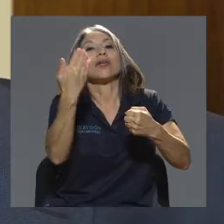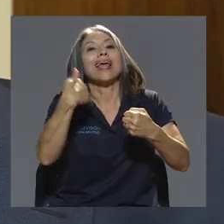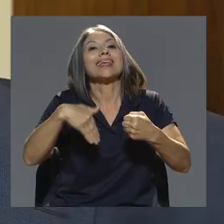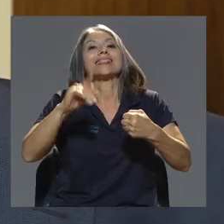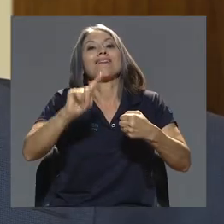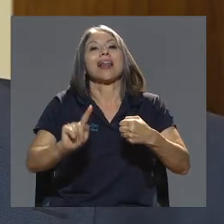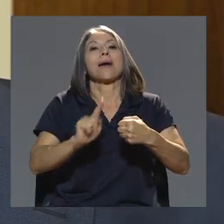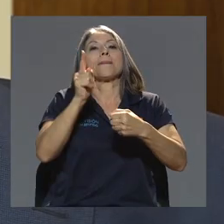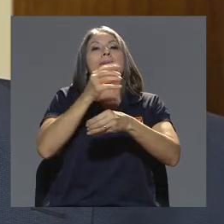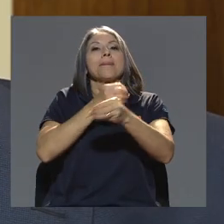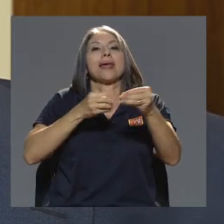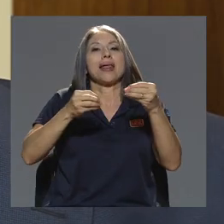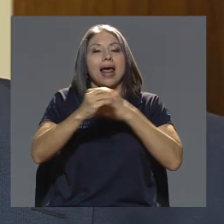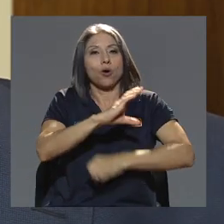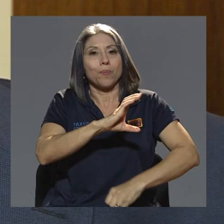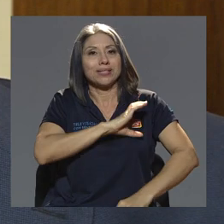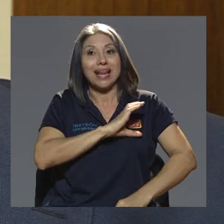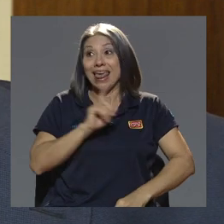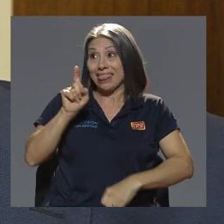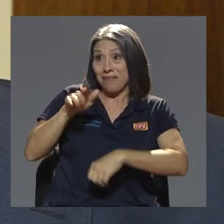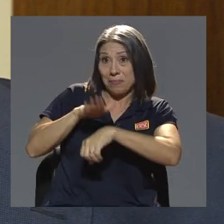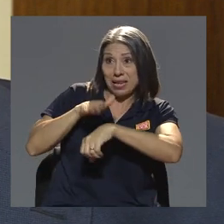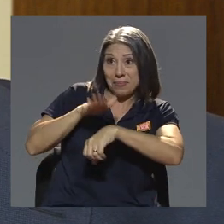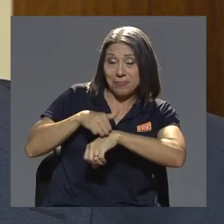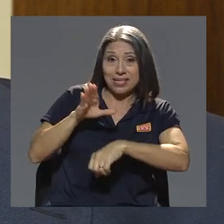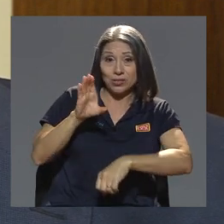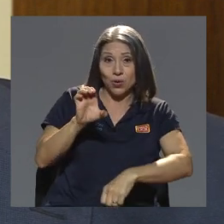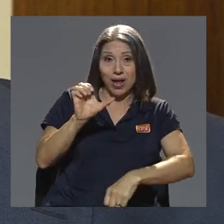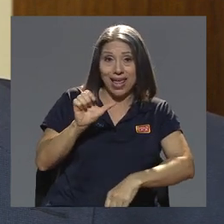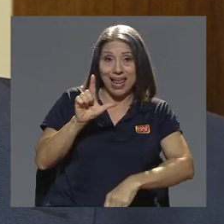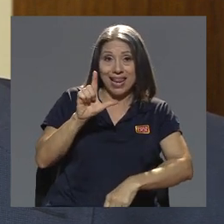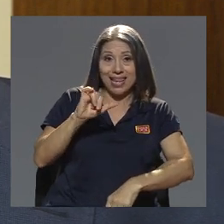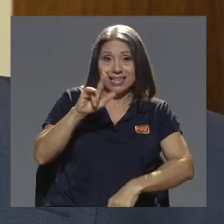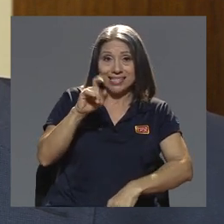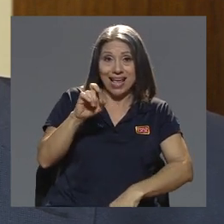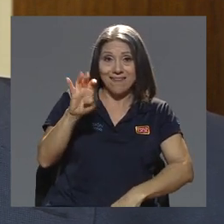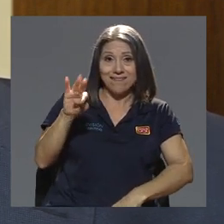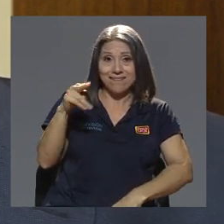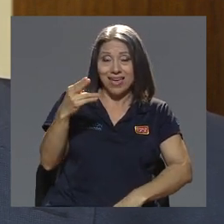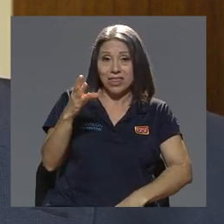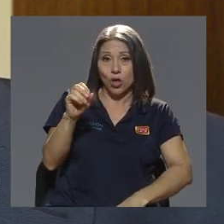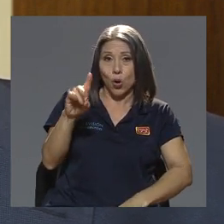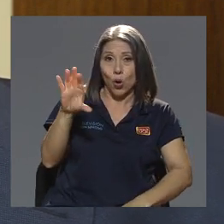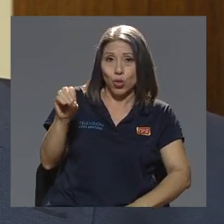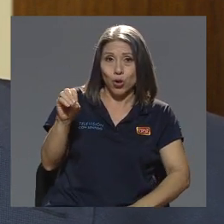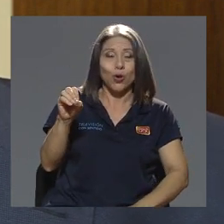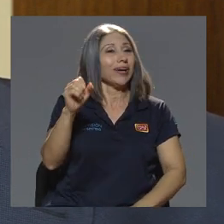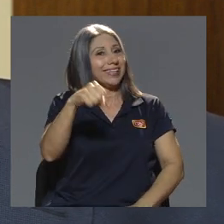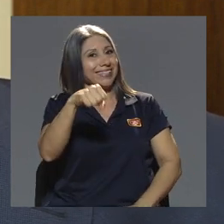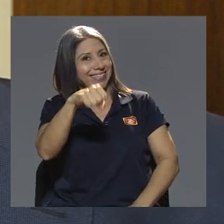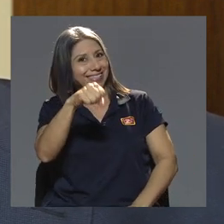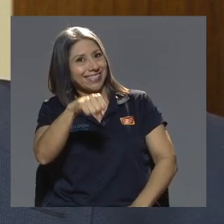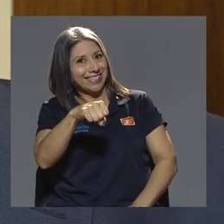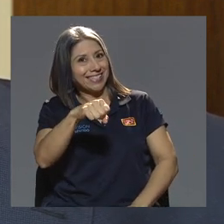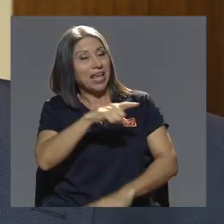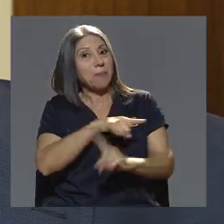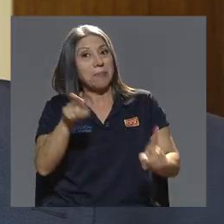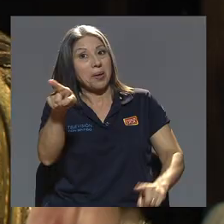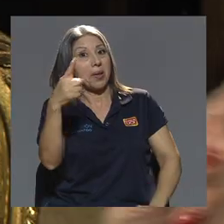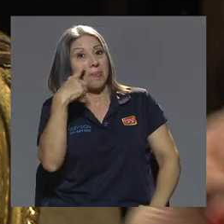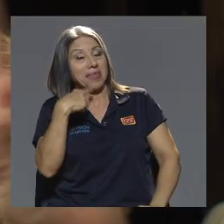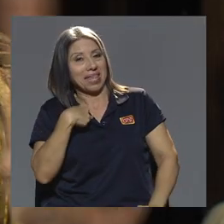Que tenía que pedirle permiso a doña Elizabeth Odio. Había que pedirle permiso a doña Elizabeth Odio. Y se lo dice don Orlando, pero, además. Sí, no, allí mismo le